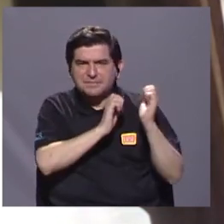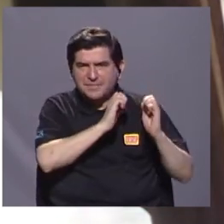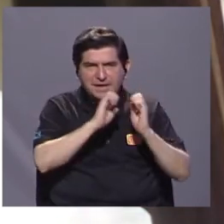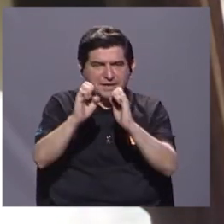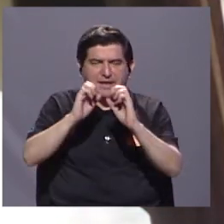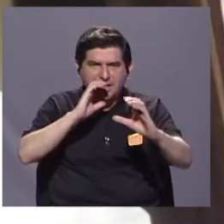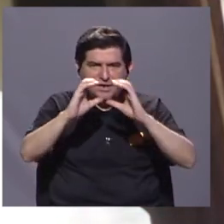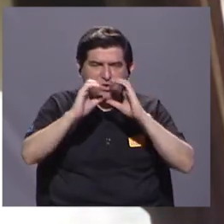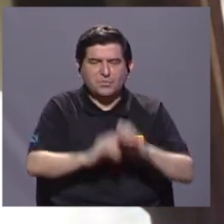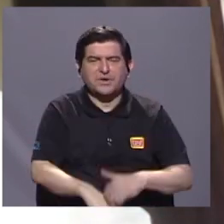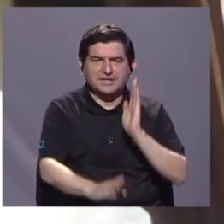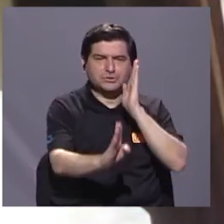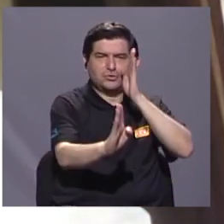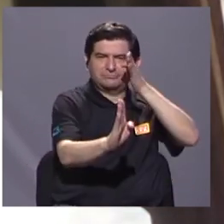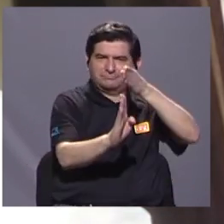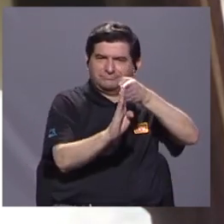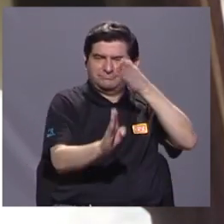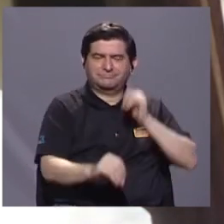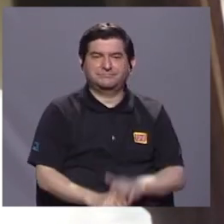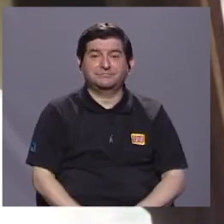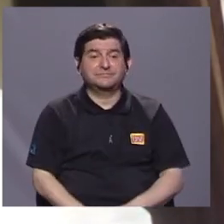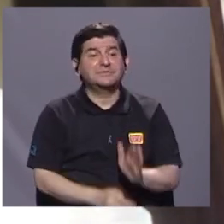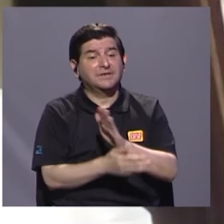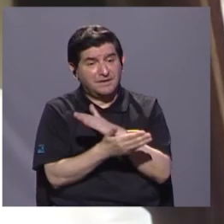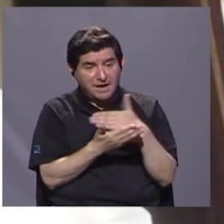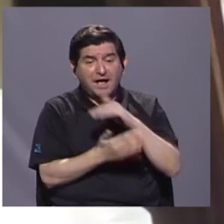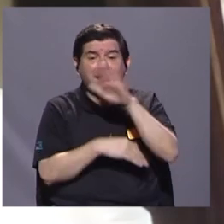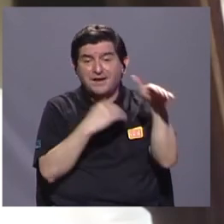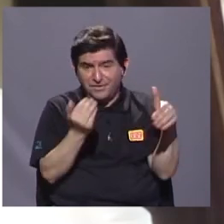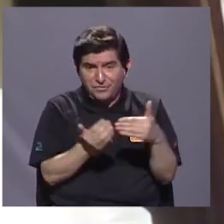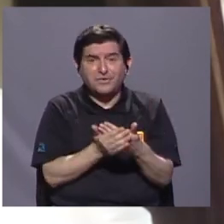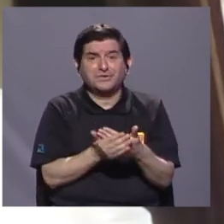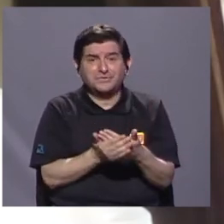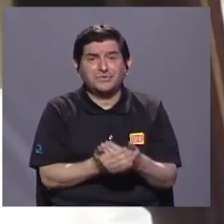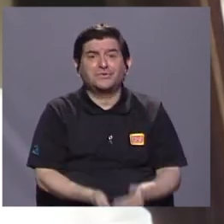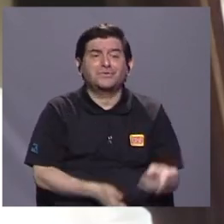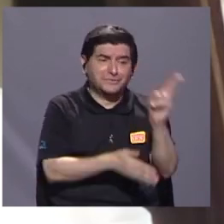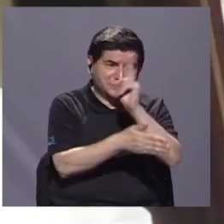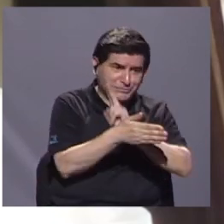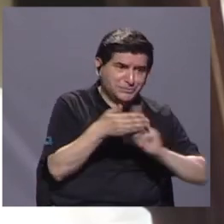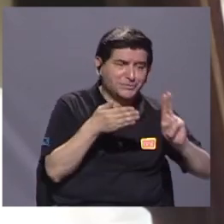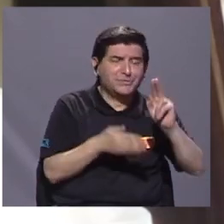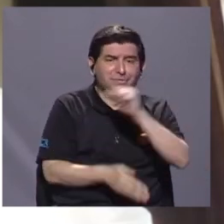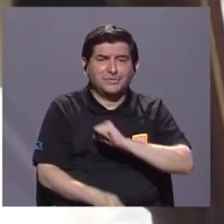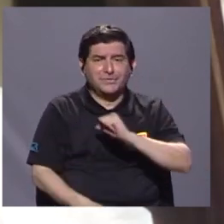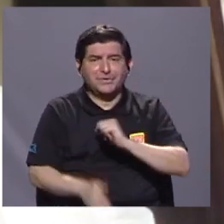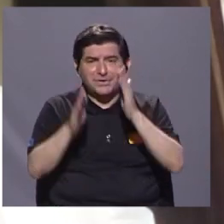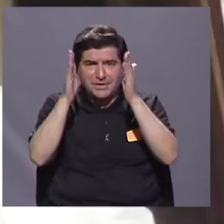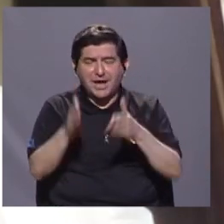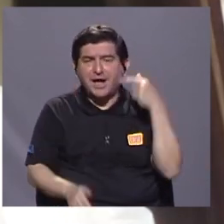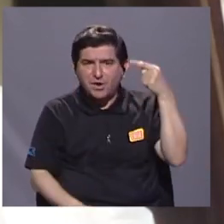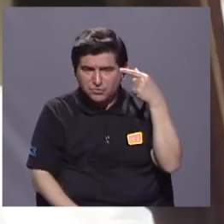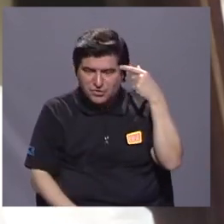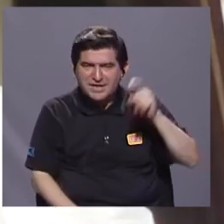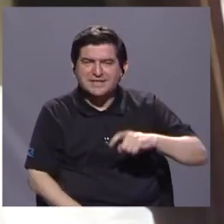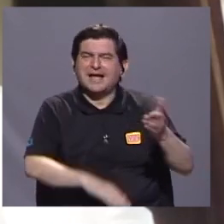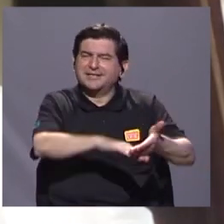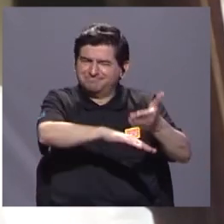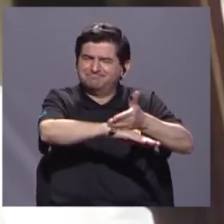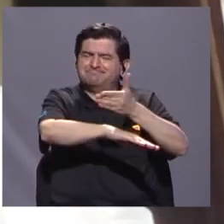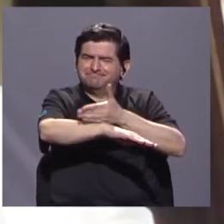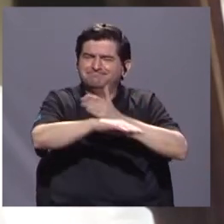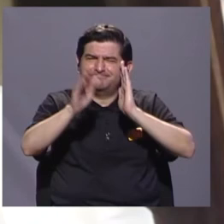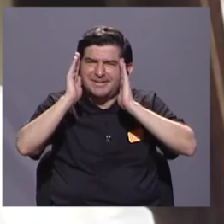de comunicación asertivas, que yo creo que también eso es algo que todos, tanto en la academia como en las autoridades de gobierno, debemos mejorar y